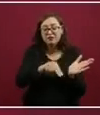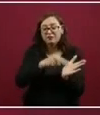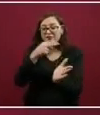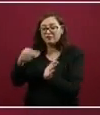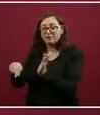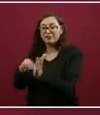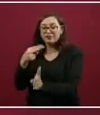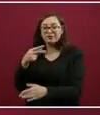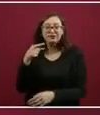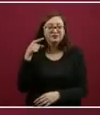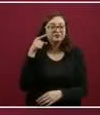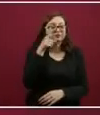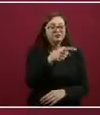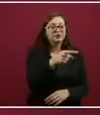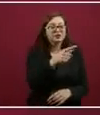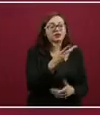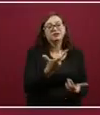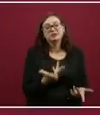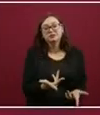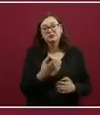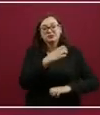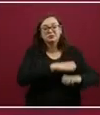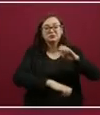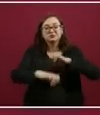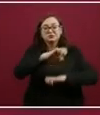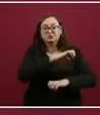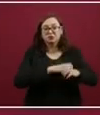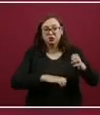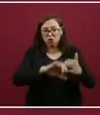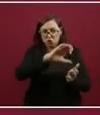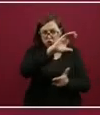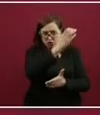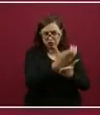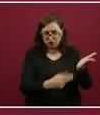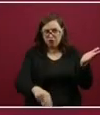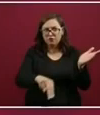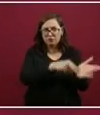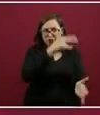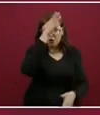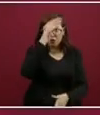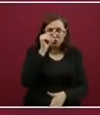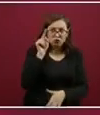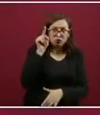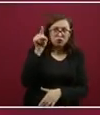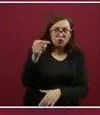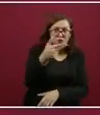de construcción de hospitales que quedaron inconclusos.